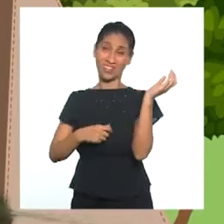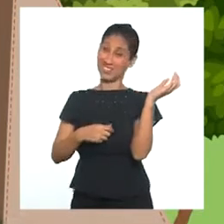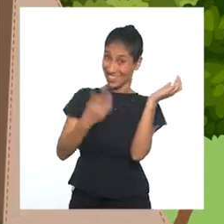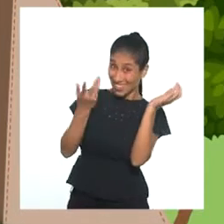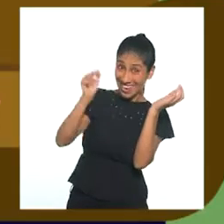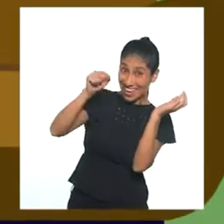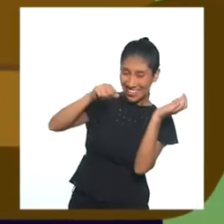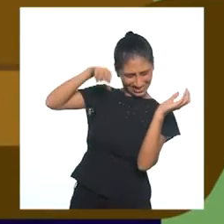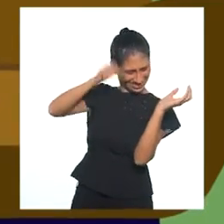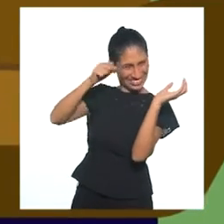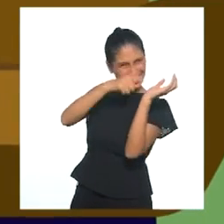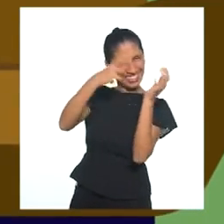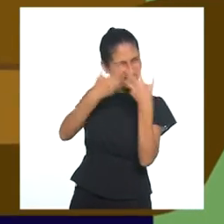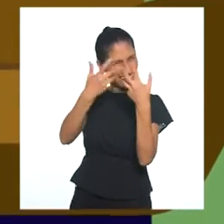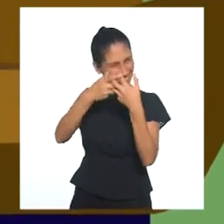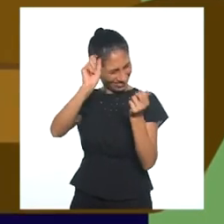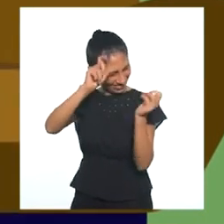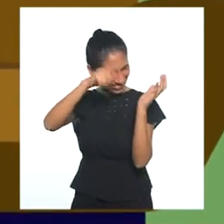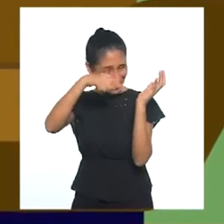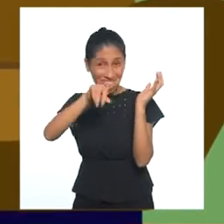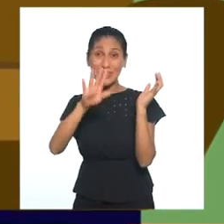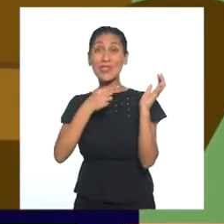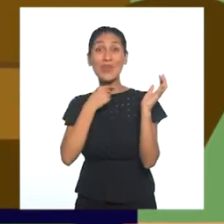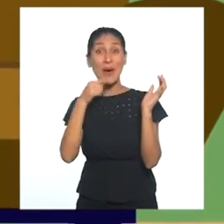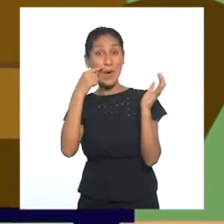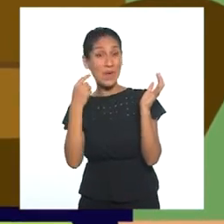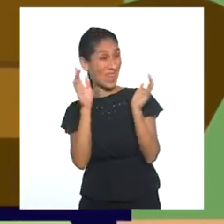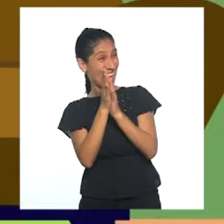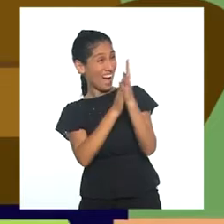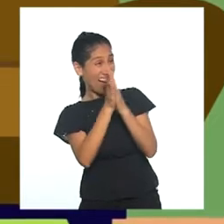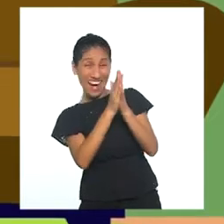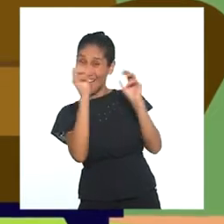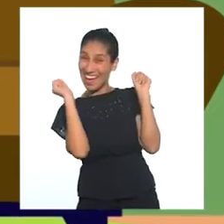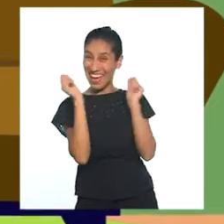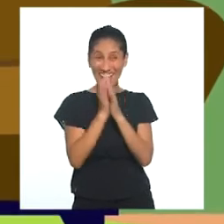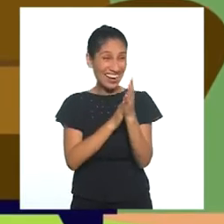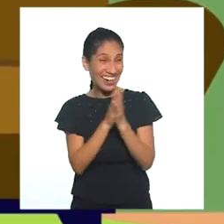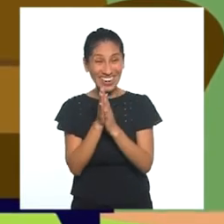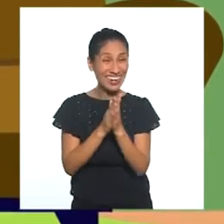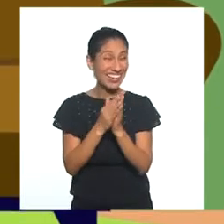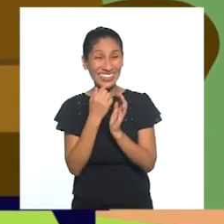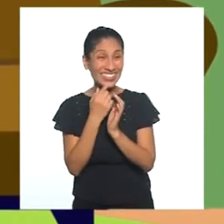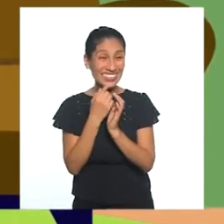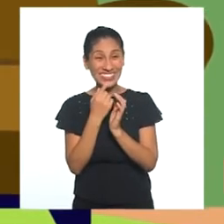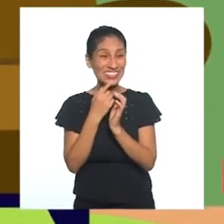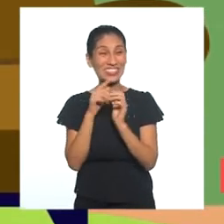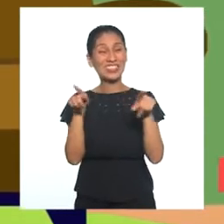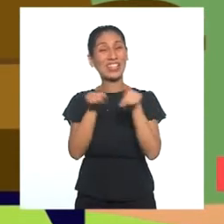Su abuela se entusiasmó tanto que